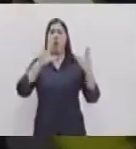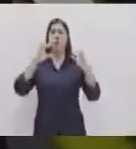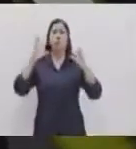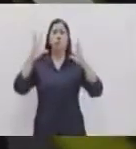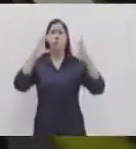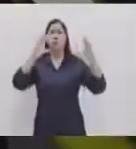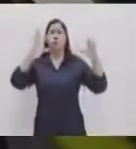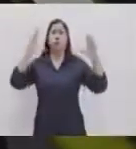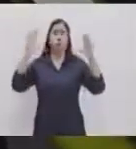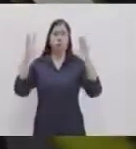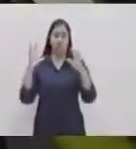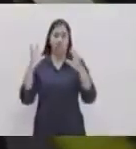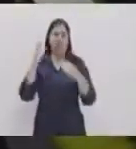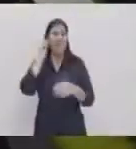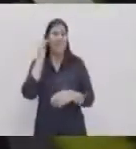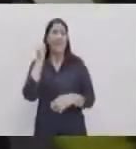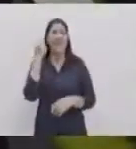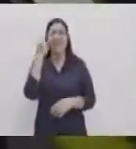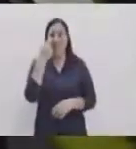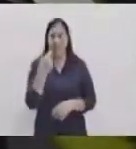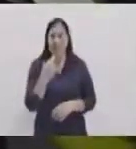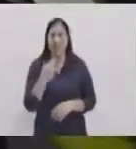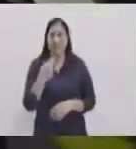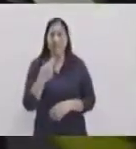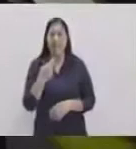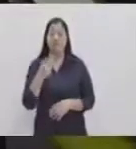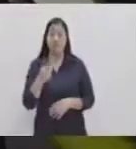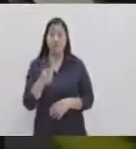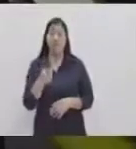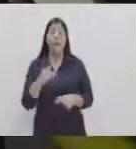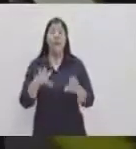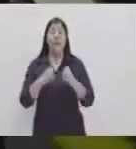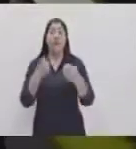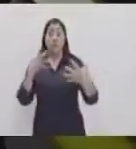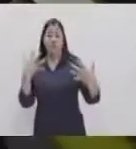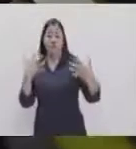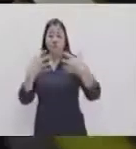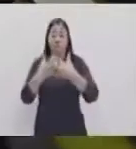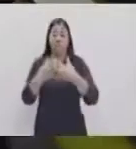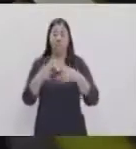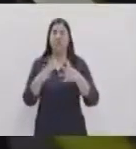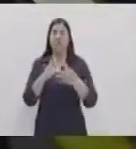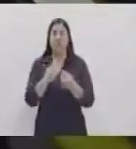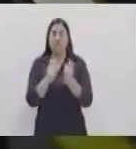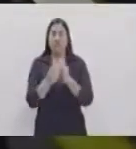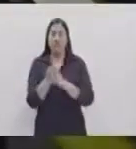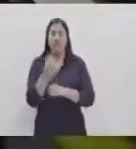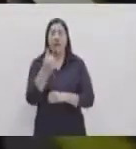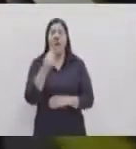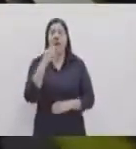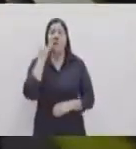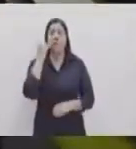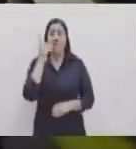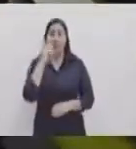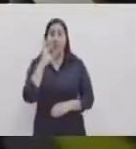atmósfera, inmediatamente produce un ácido. Y de ahí entonces,